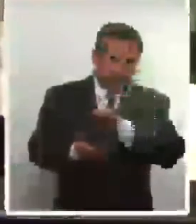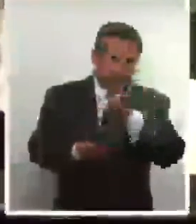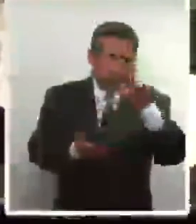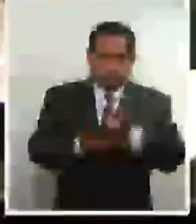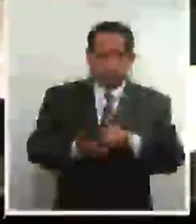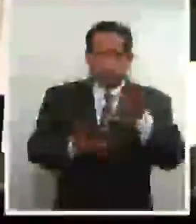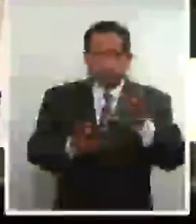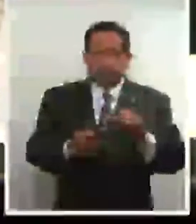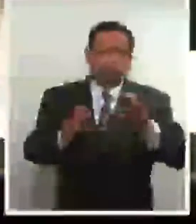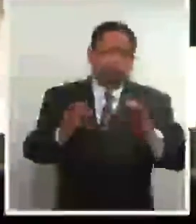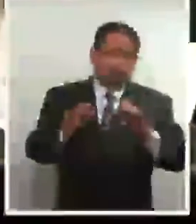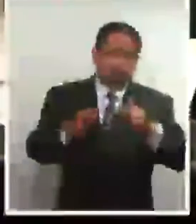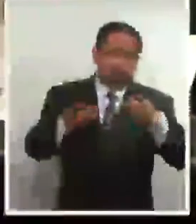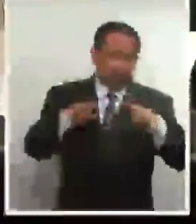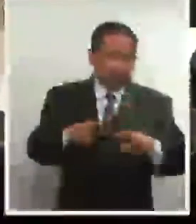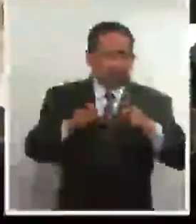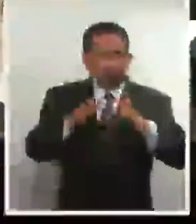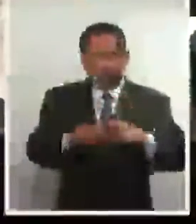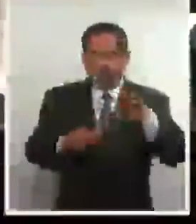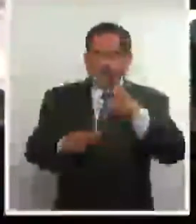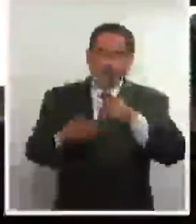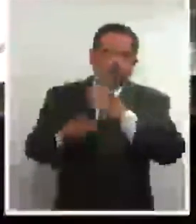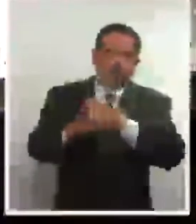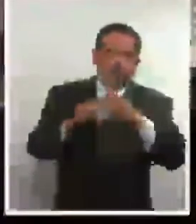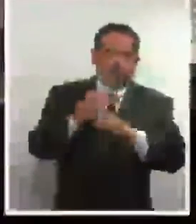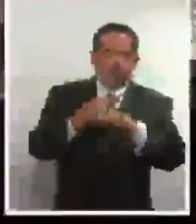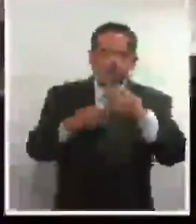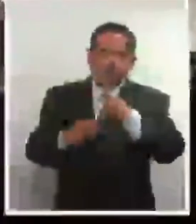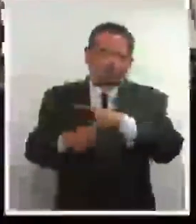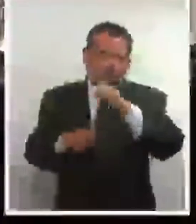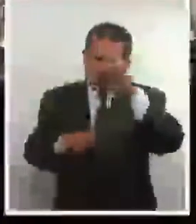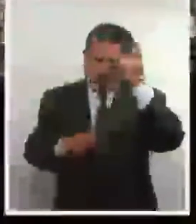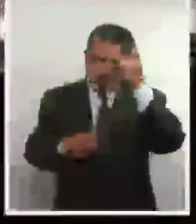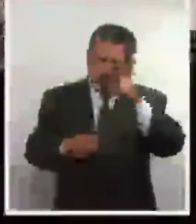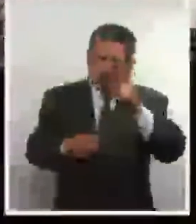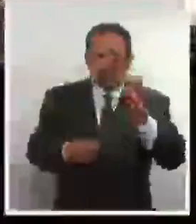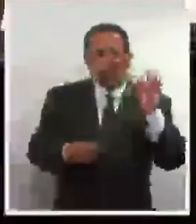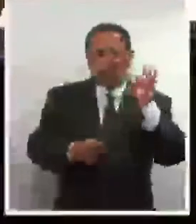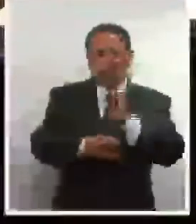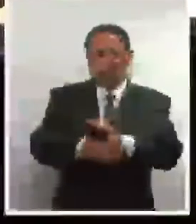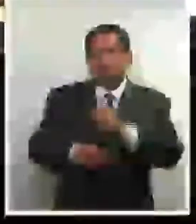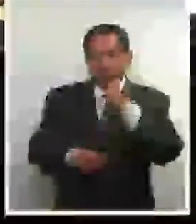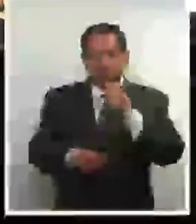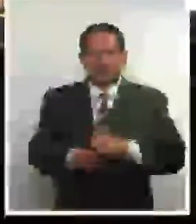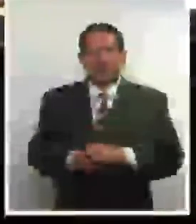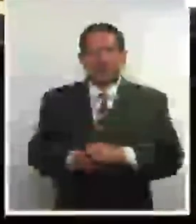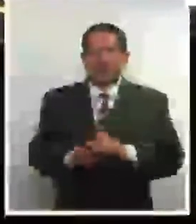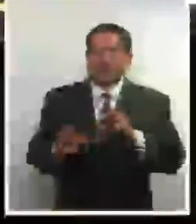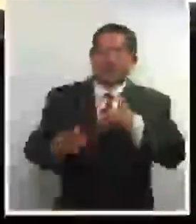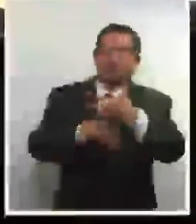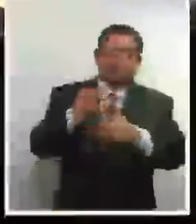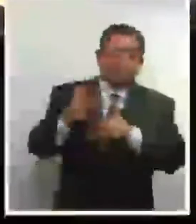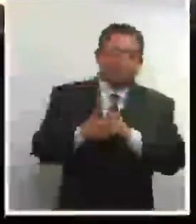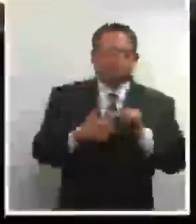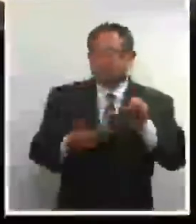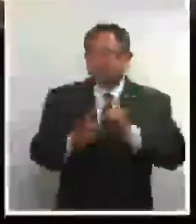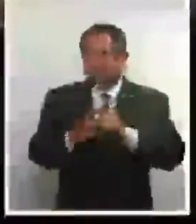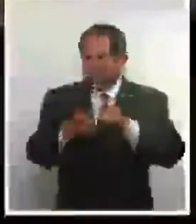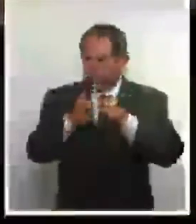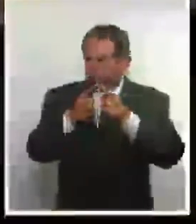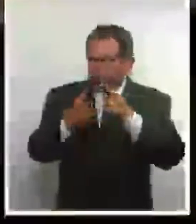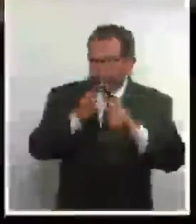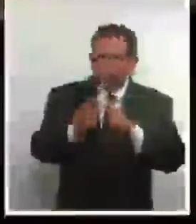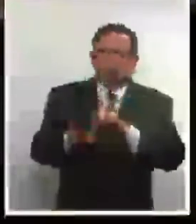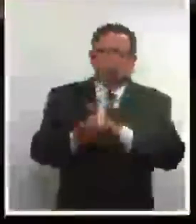la protección física y de los bienes de las personas, la contención de la violencia, la prevención del delito,